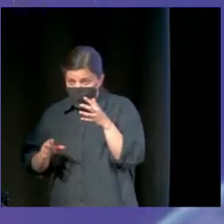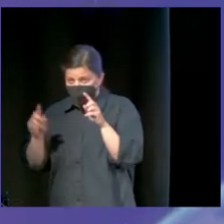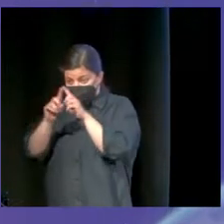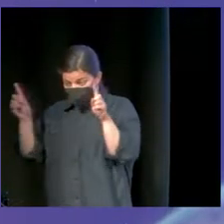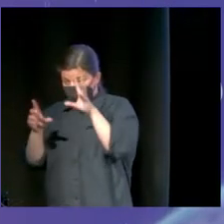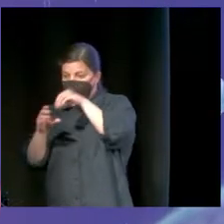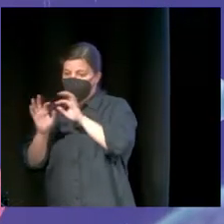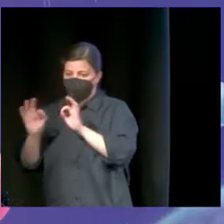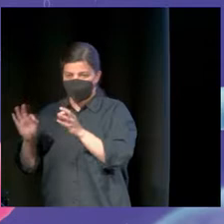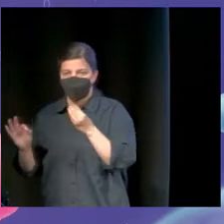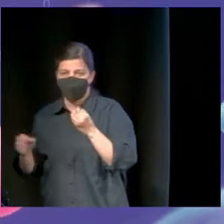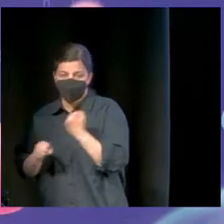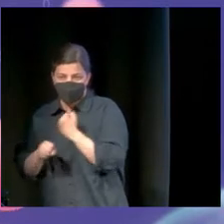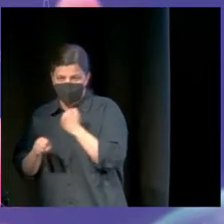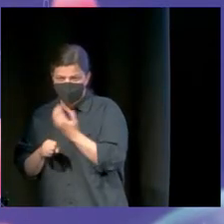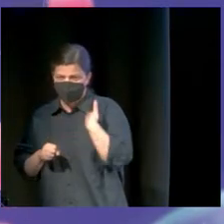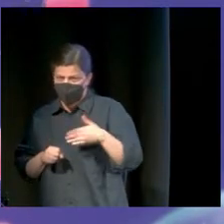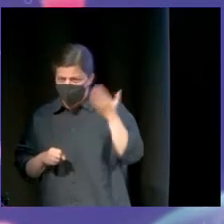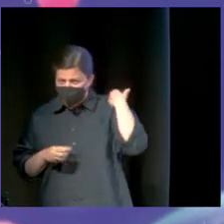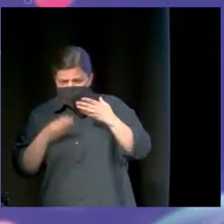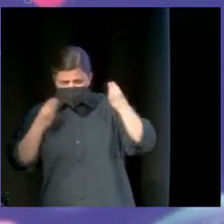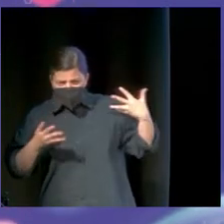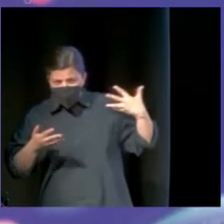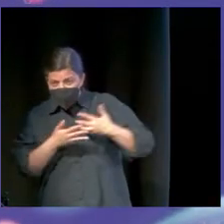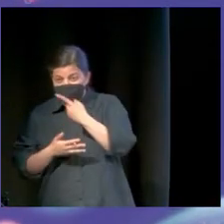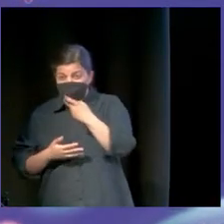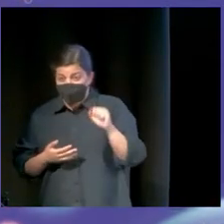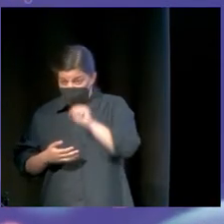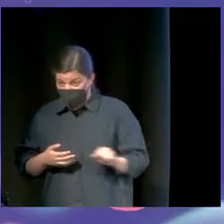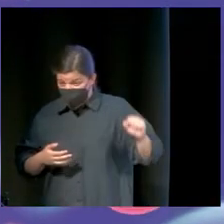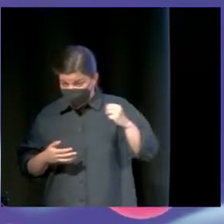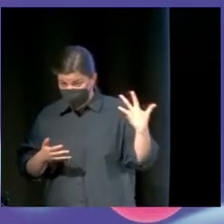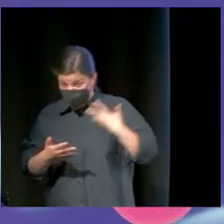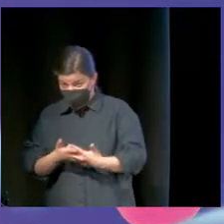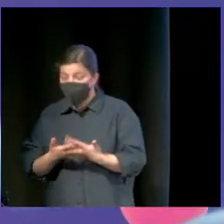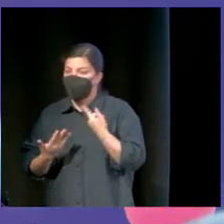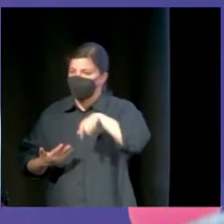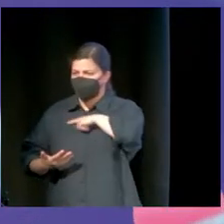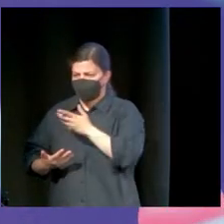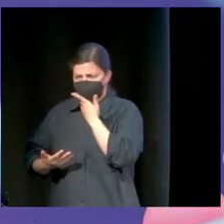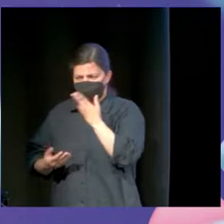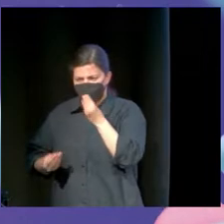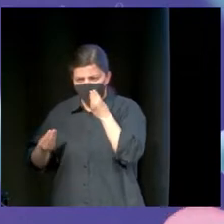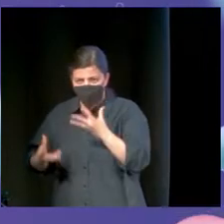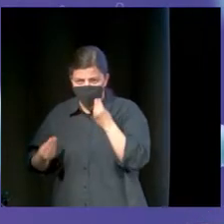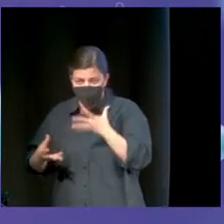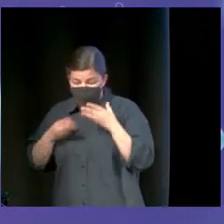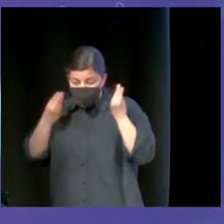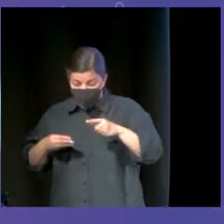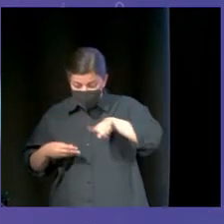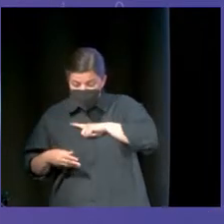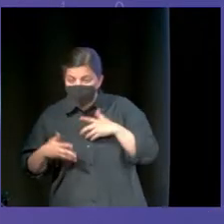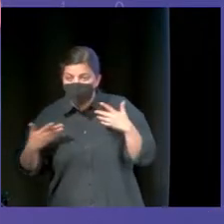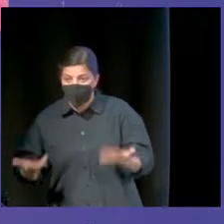trabajo que va a cumplir 100 años de historia entonces conocemos bastante bien cuál es nuestra historia